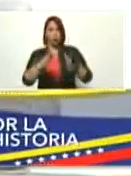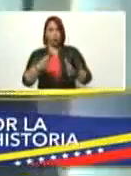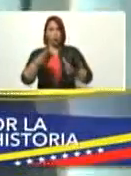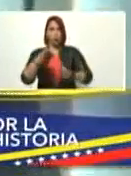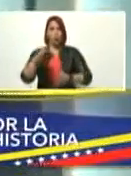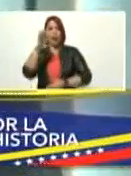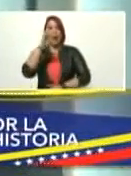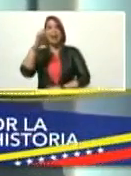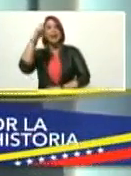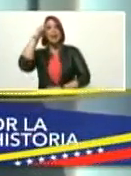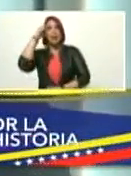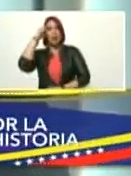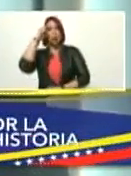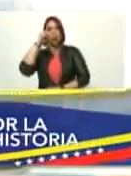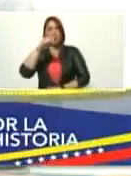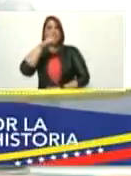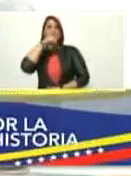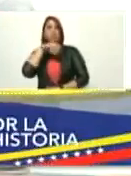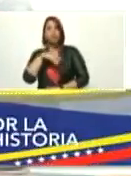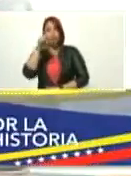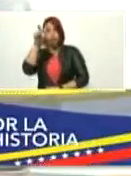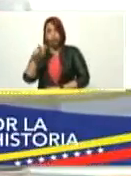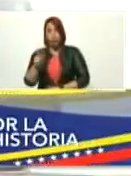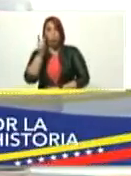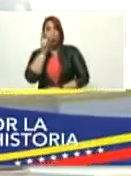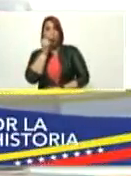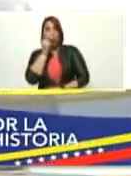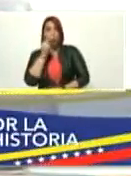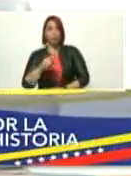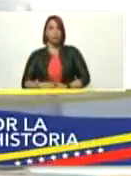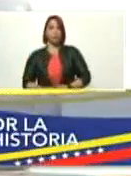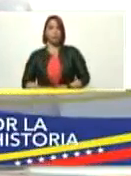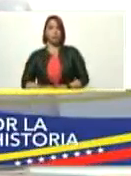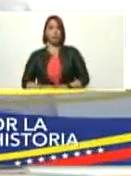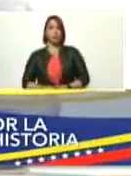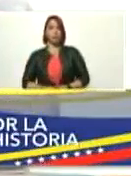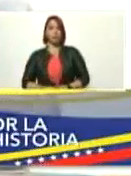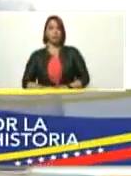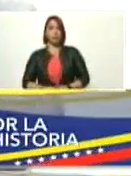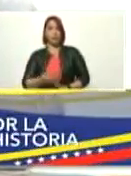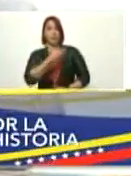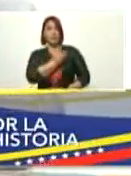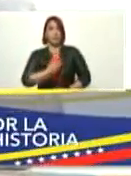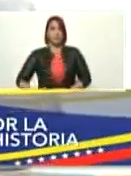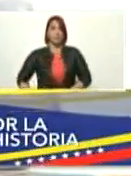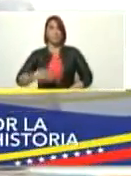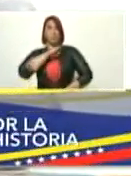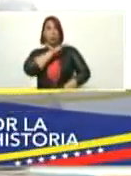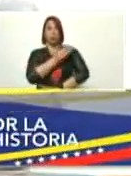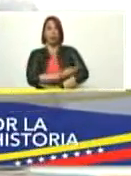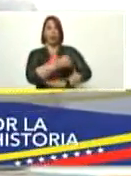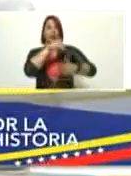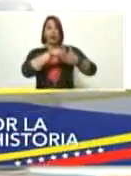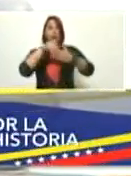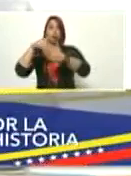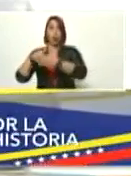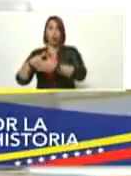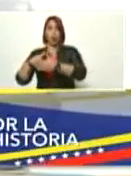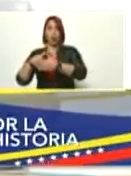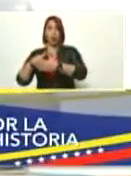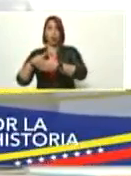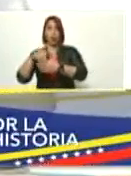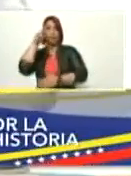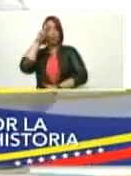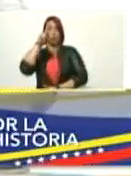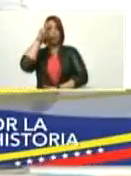y el historiador y excelentísimo señor presidente del Poder Electoral,